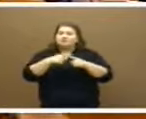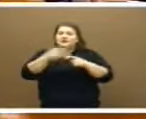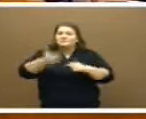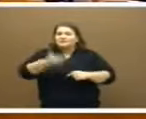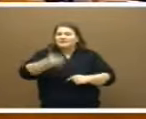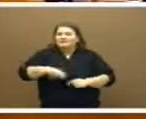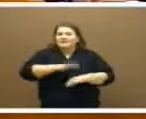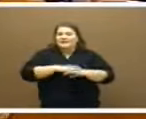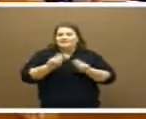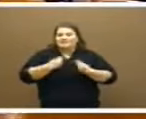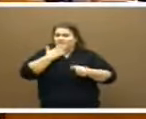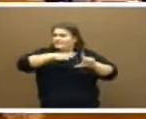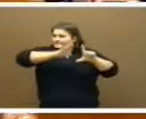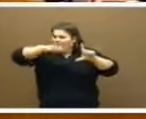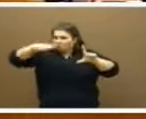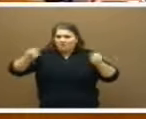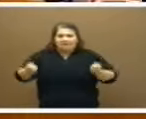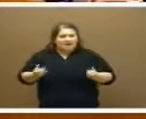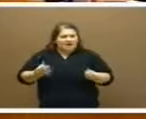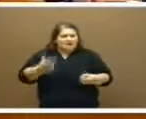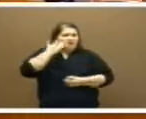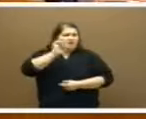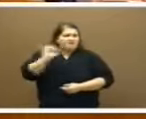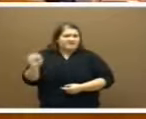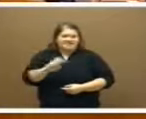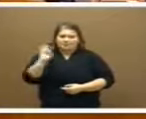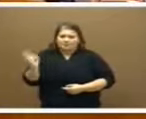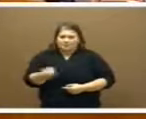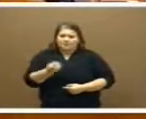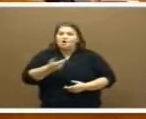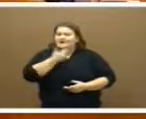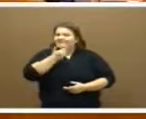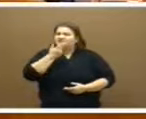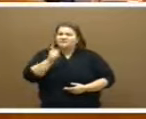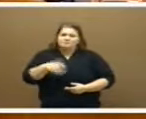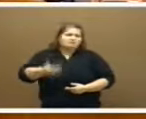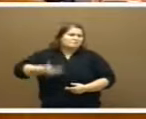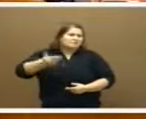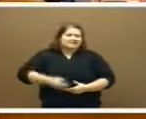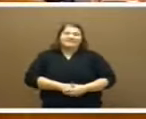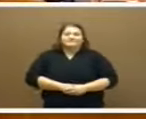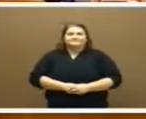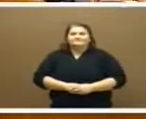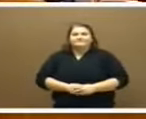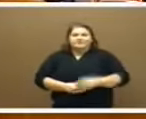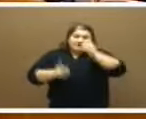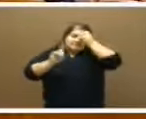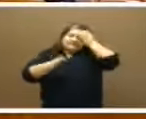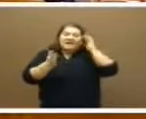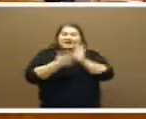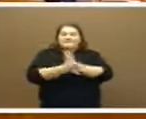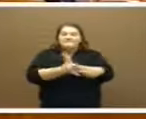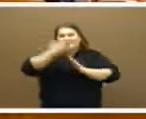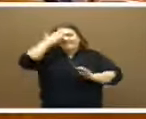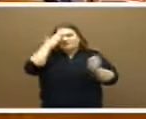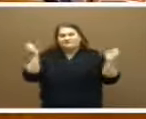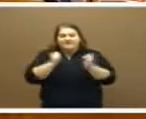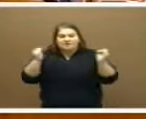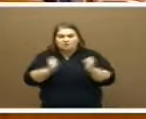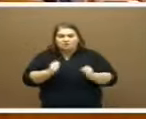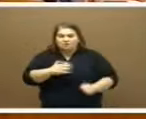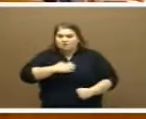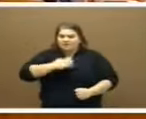para la habitabilidad como la pintura, jardinado, limpieza y la climatización, importantísima. Es decir, no puede ser que pasen frío los pacientes y, por supuesto,